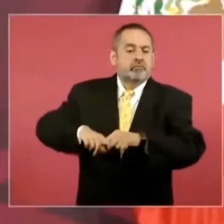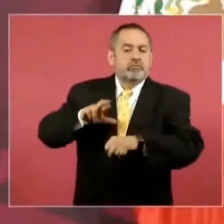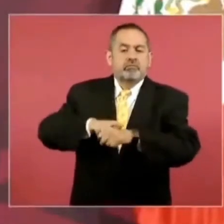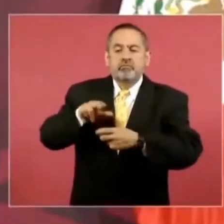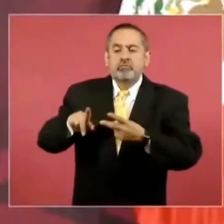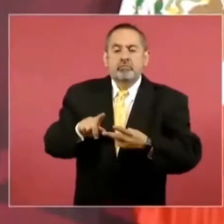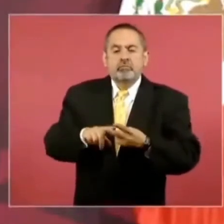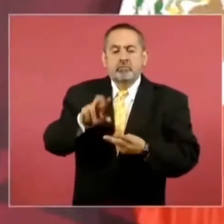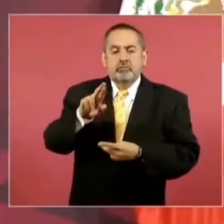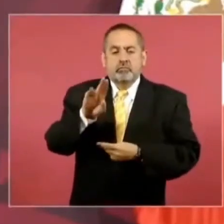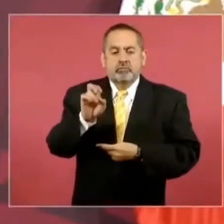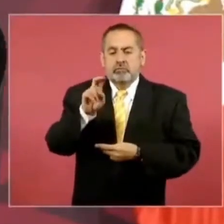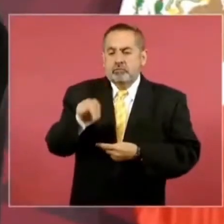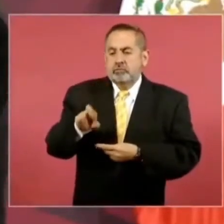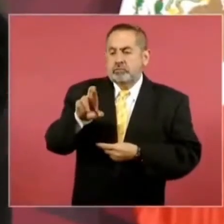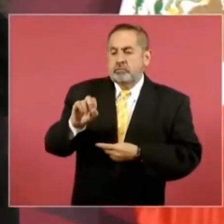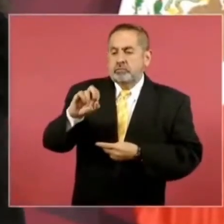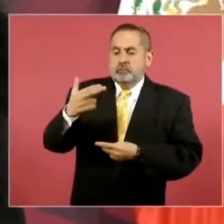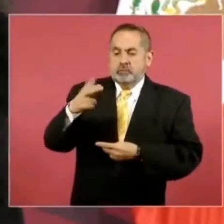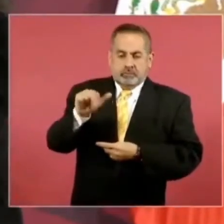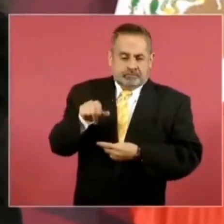y Rubén Rocha,